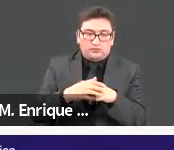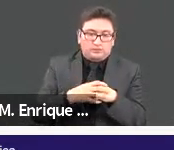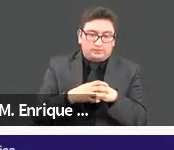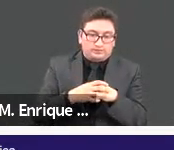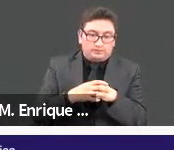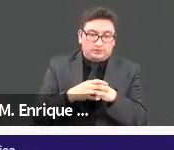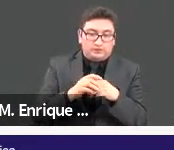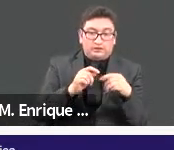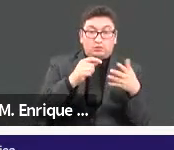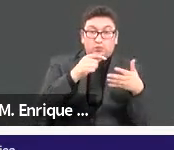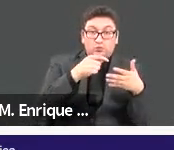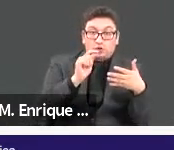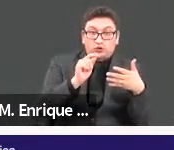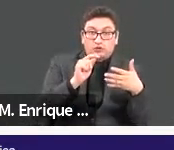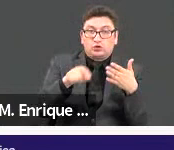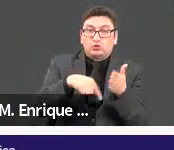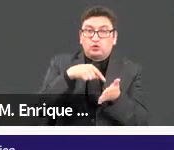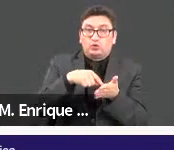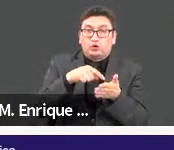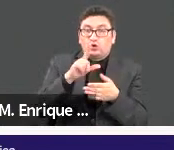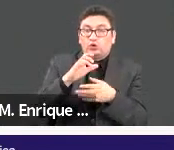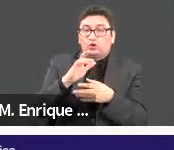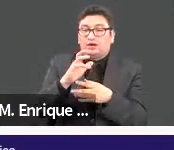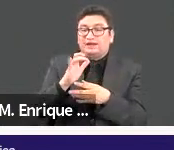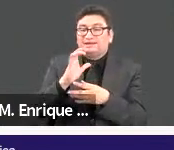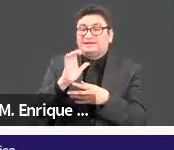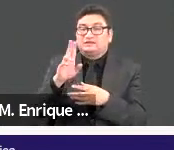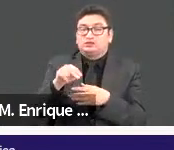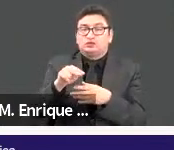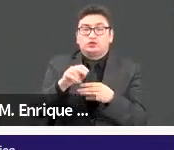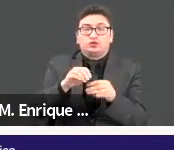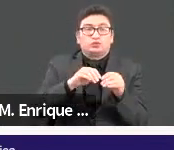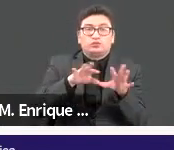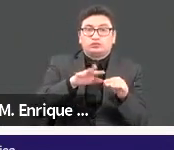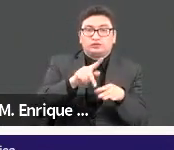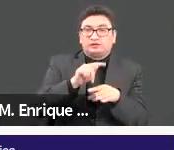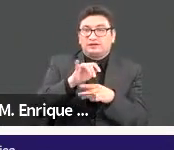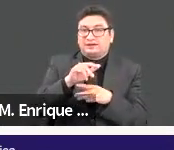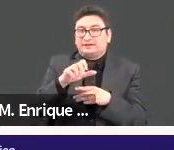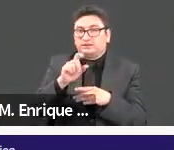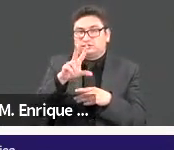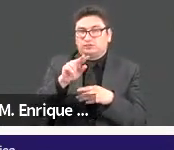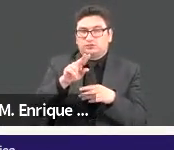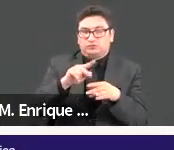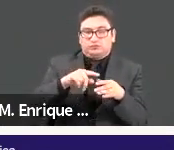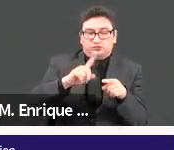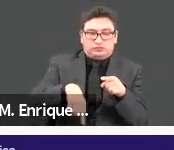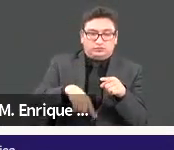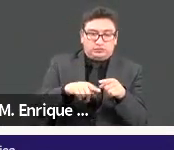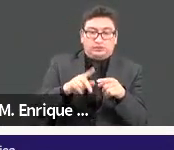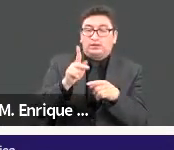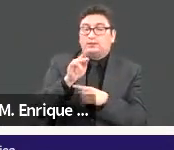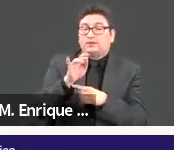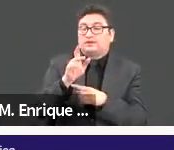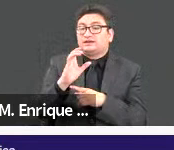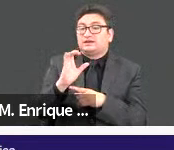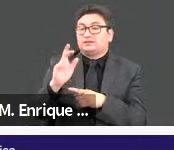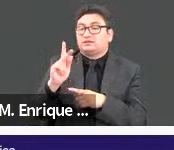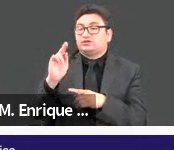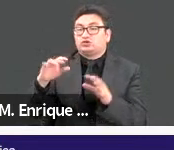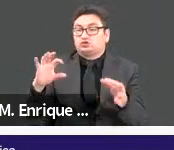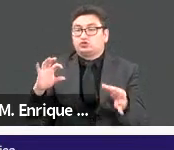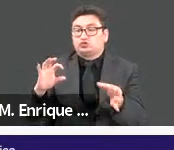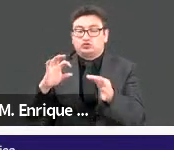a quitar localización porque no son datos de publicación de la tesis. La palabra prescripción va a estar como